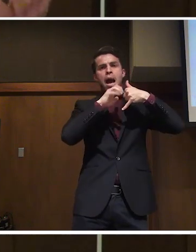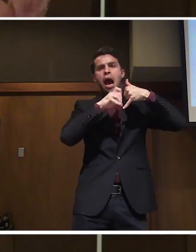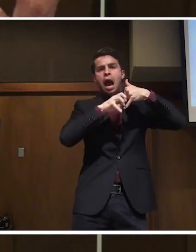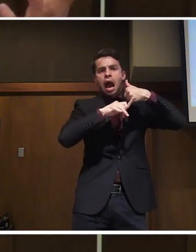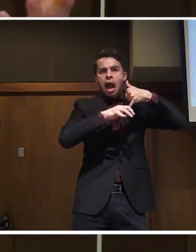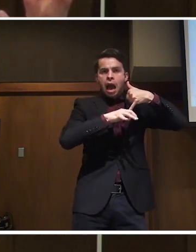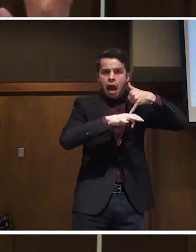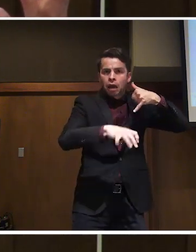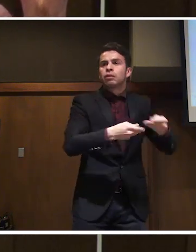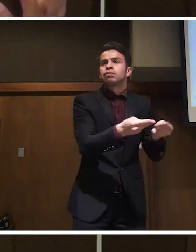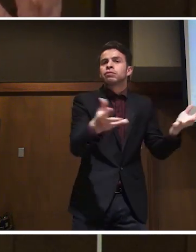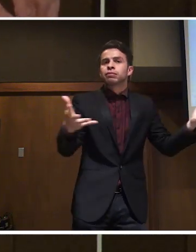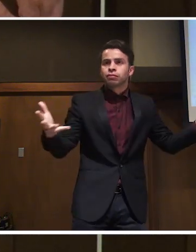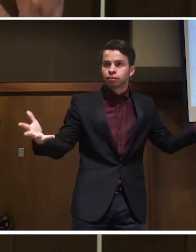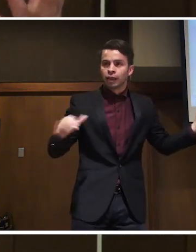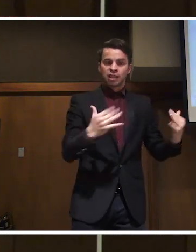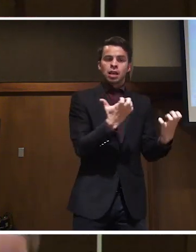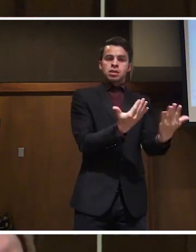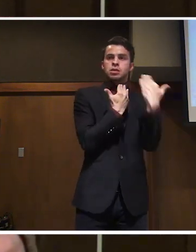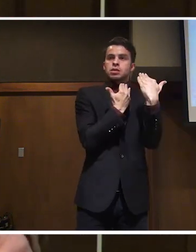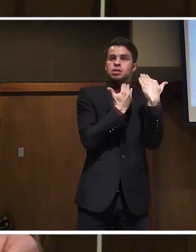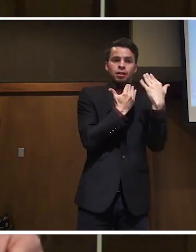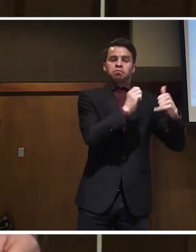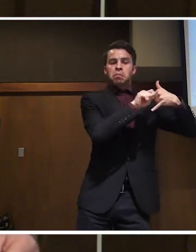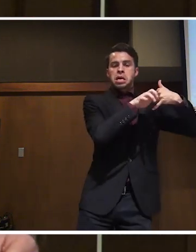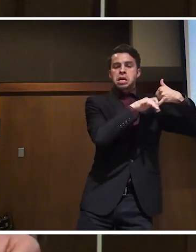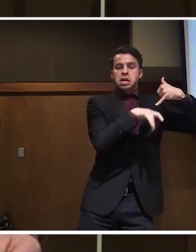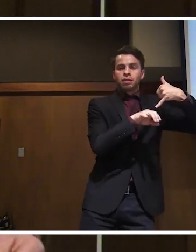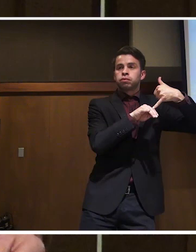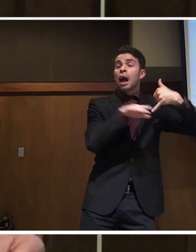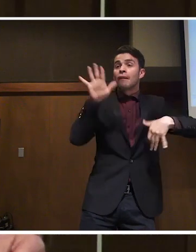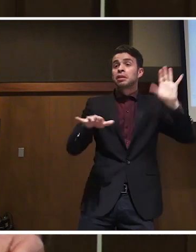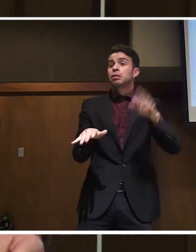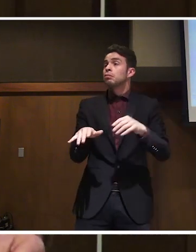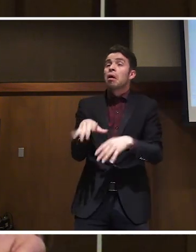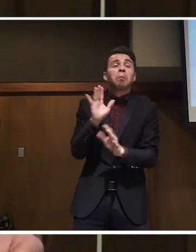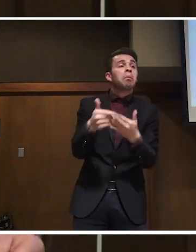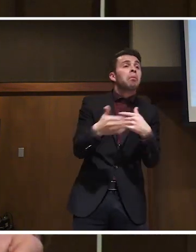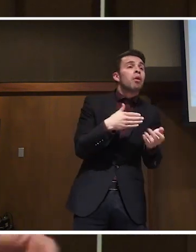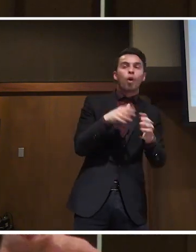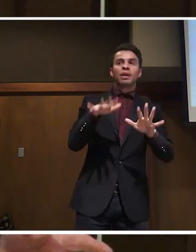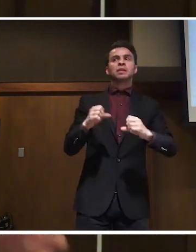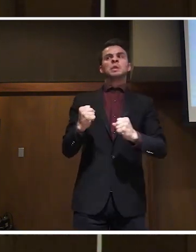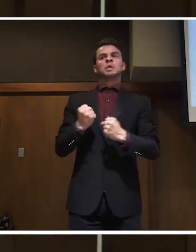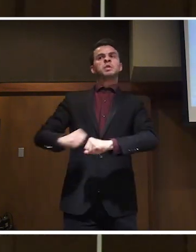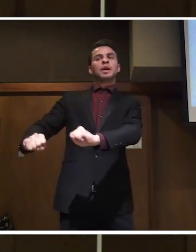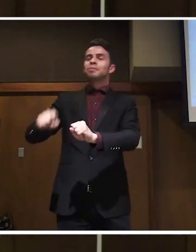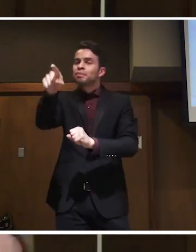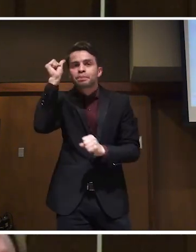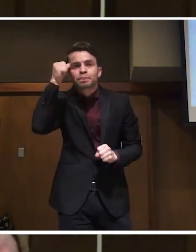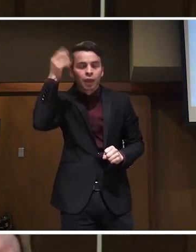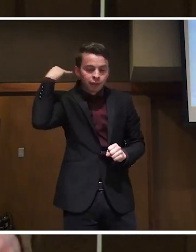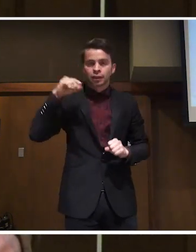que otras veces no nos ha importado mucho, o otras veces lo hemos ganado sin mucho esfuerzo, como cuando el presidente